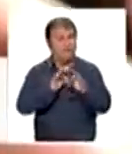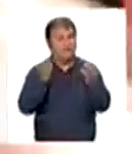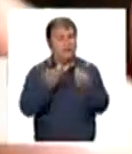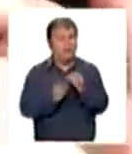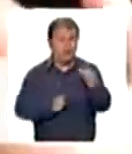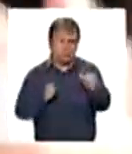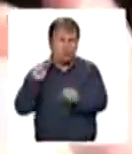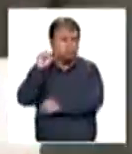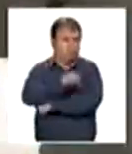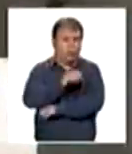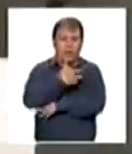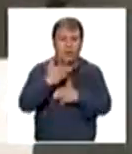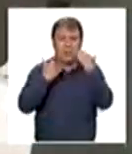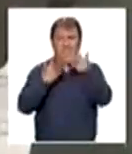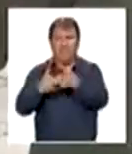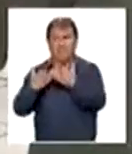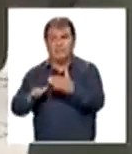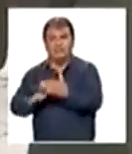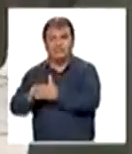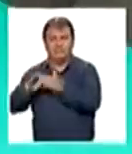superarán cualquier obstáculo.